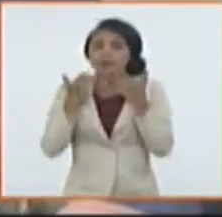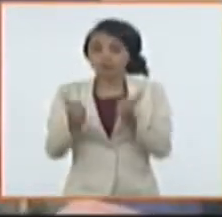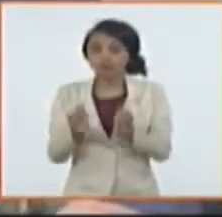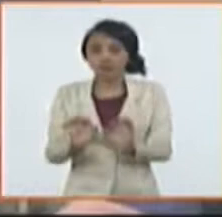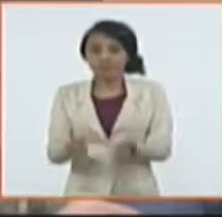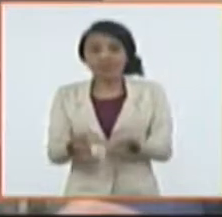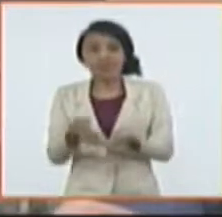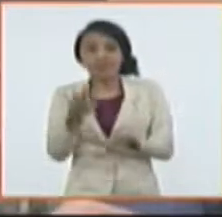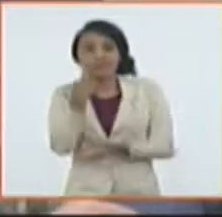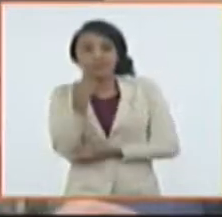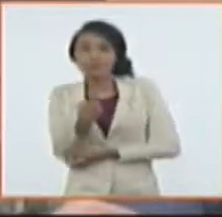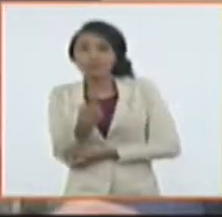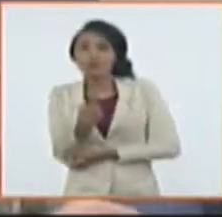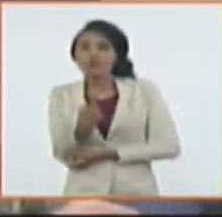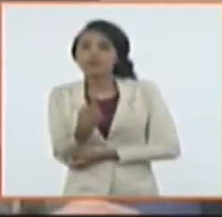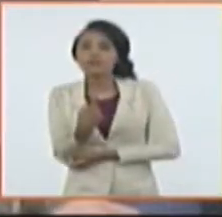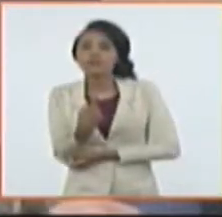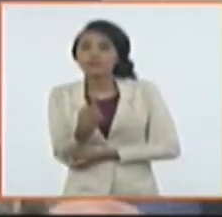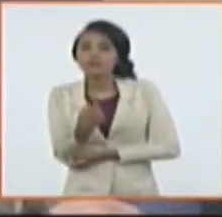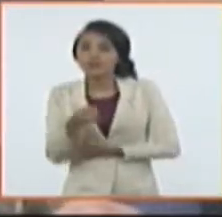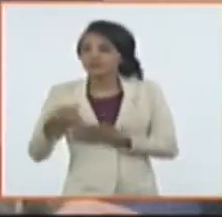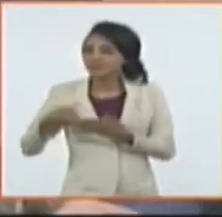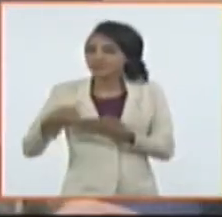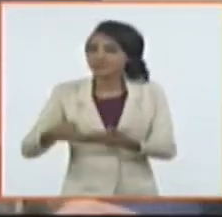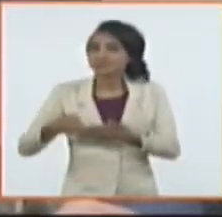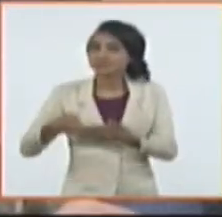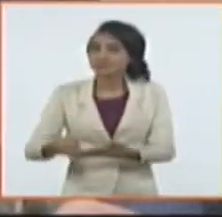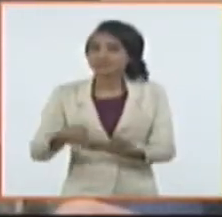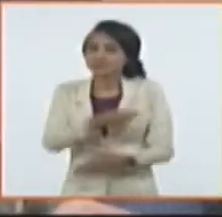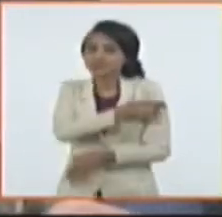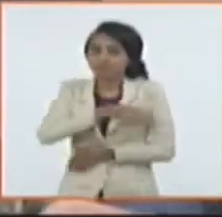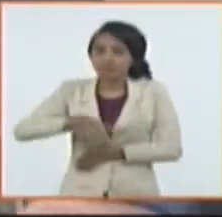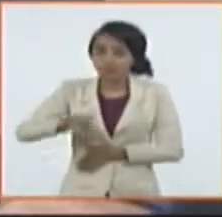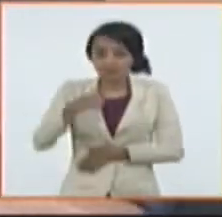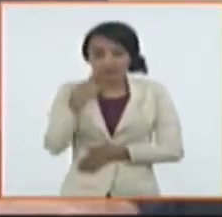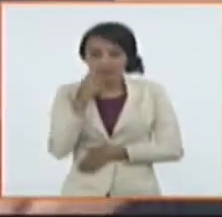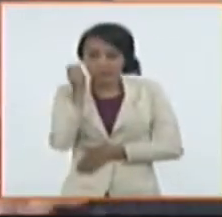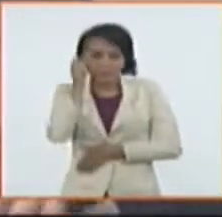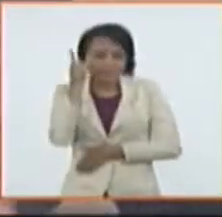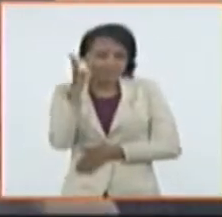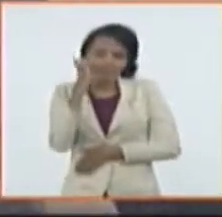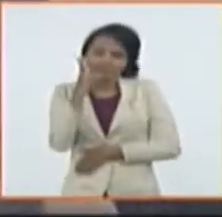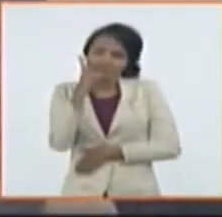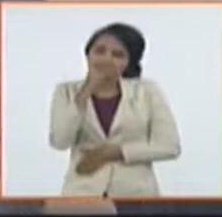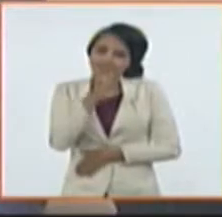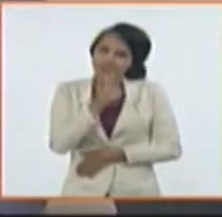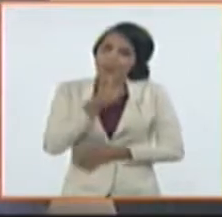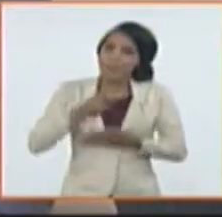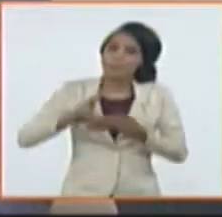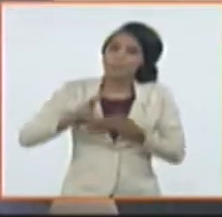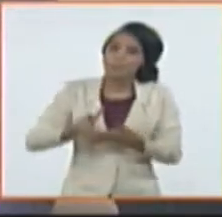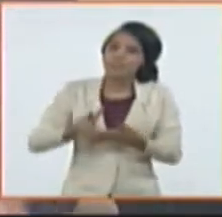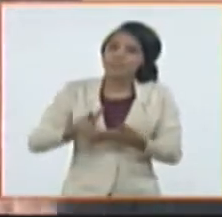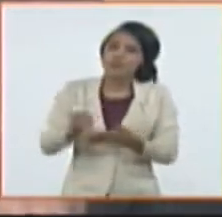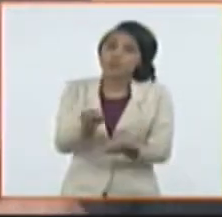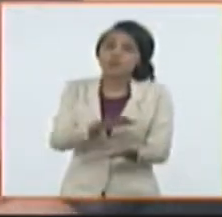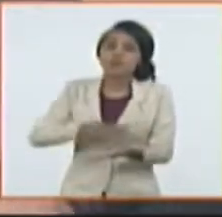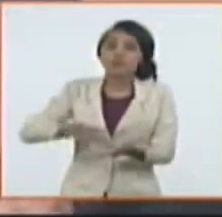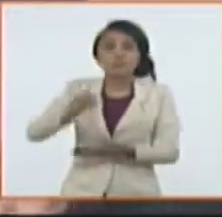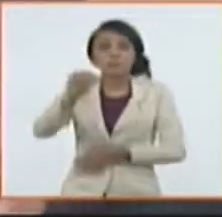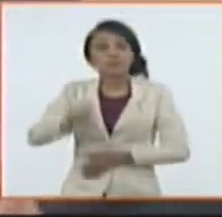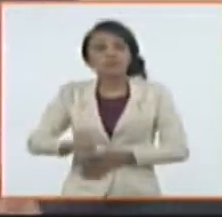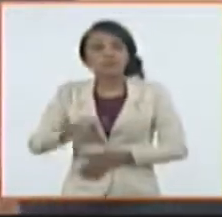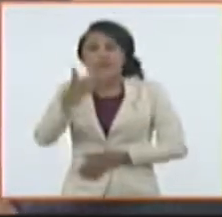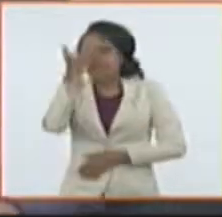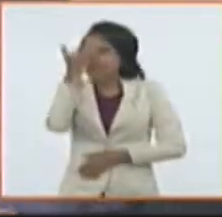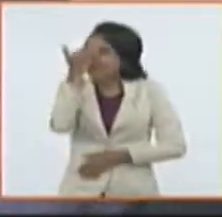nivel de apoyo que hay en la población. Yo viví una experiencia lindísima en un barrio que visitamos, donde la gente con un agradecimiento tremendo a